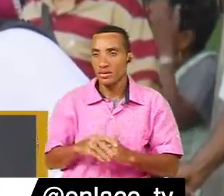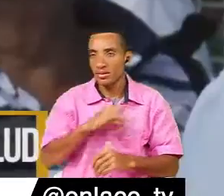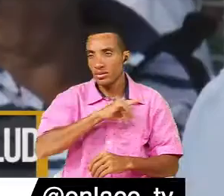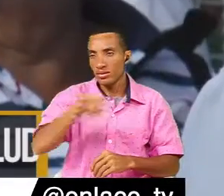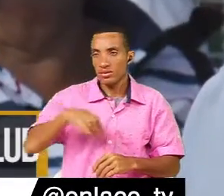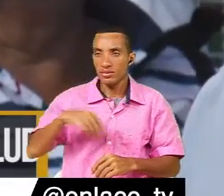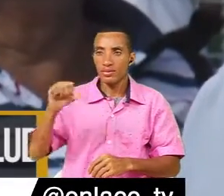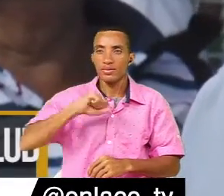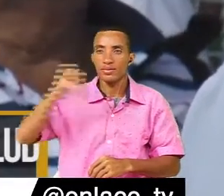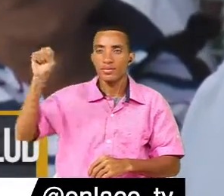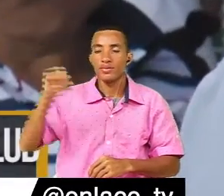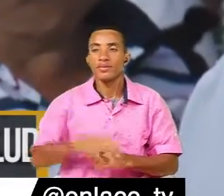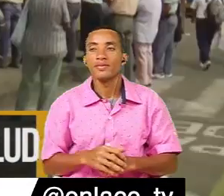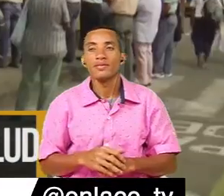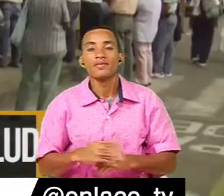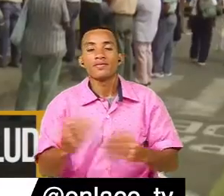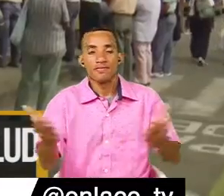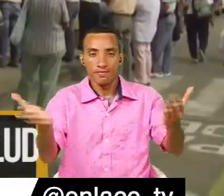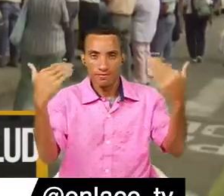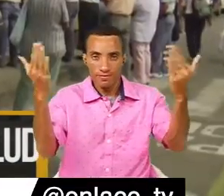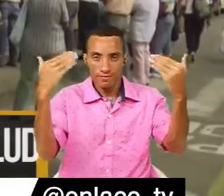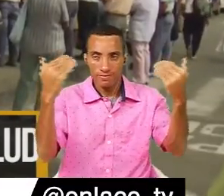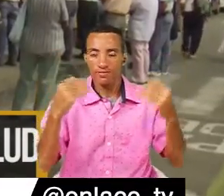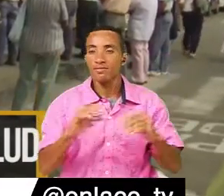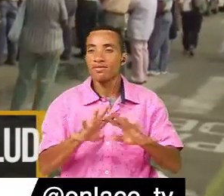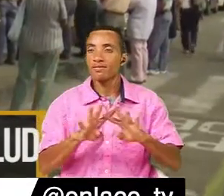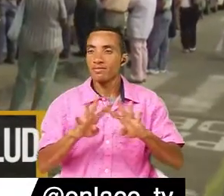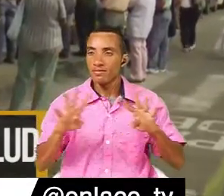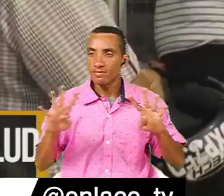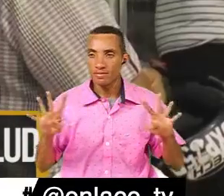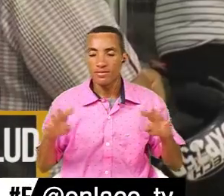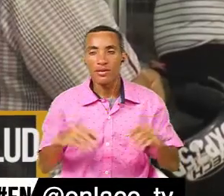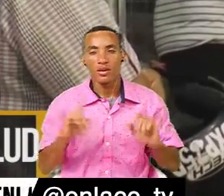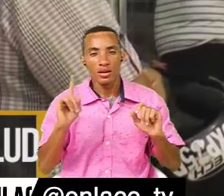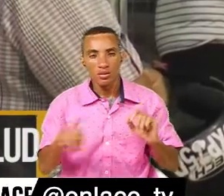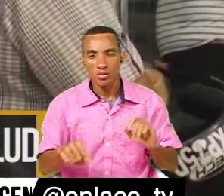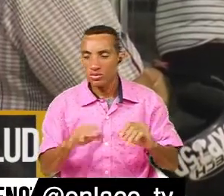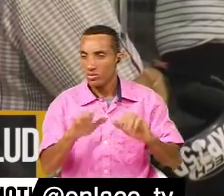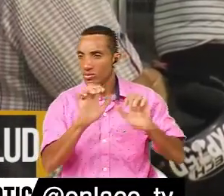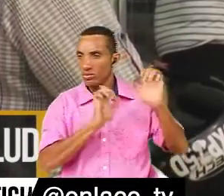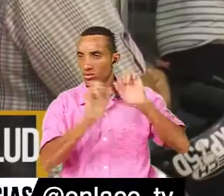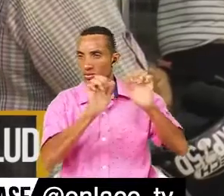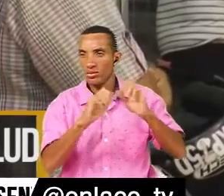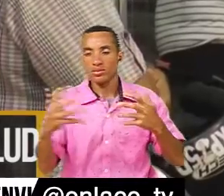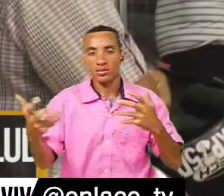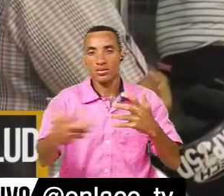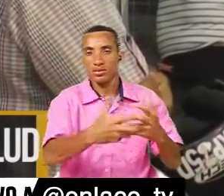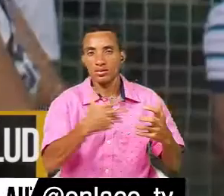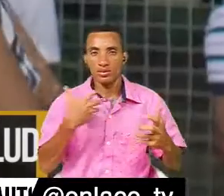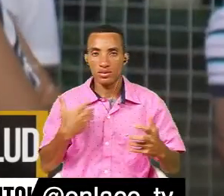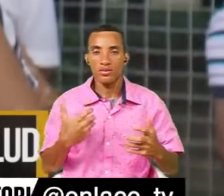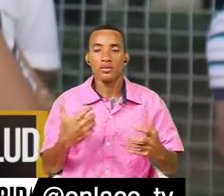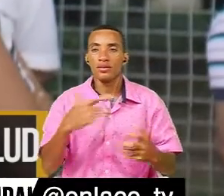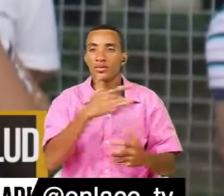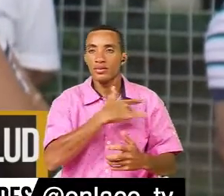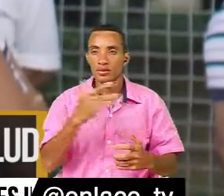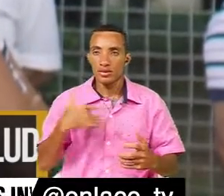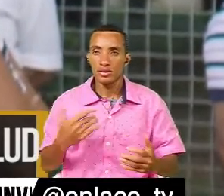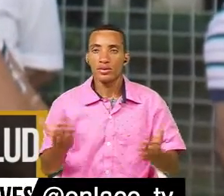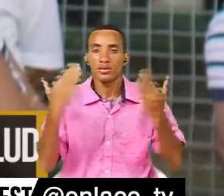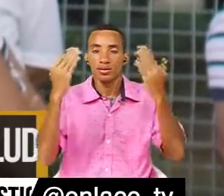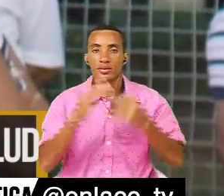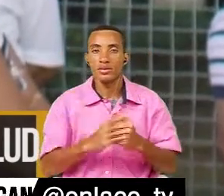sindicato. Se convocaron de manera pacífica por lo que ellos llaman pie de lucha por el sistema de salud del que durante años se han beneficiado y que